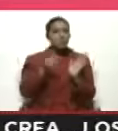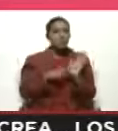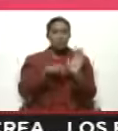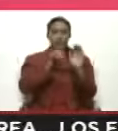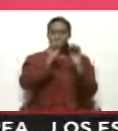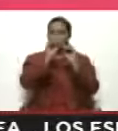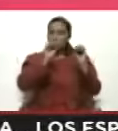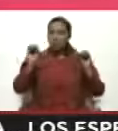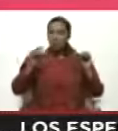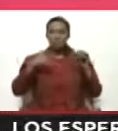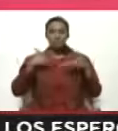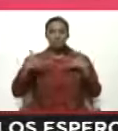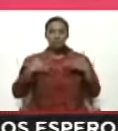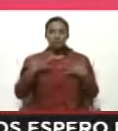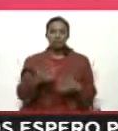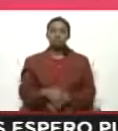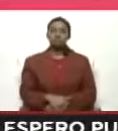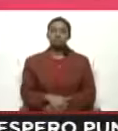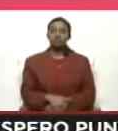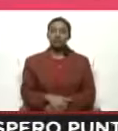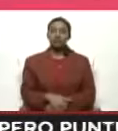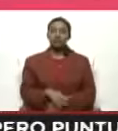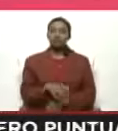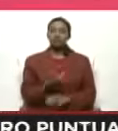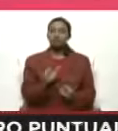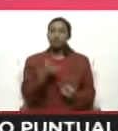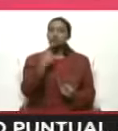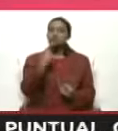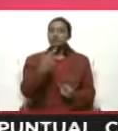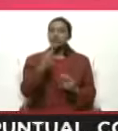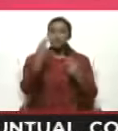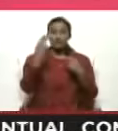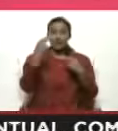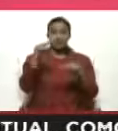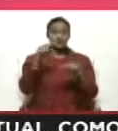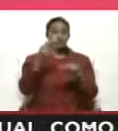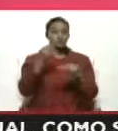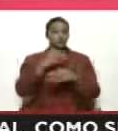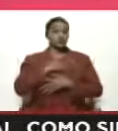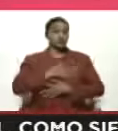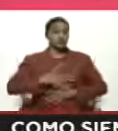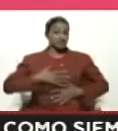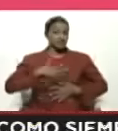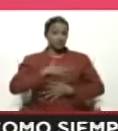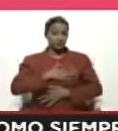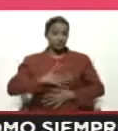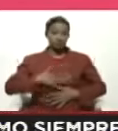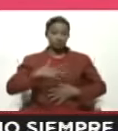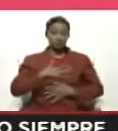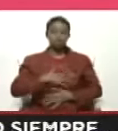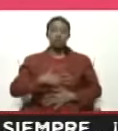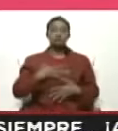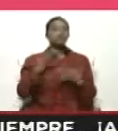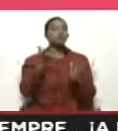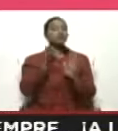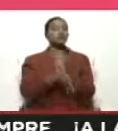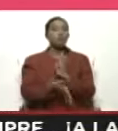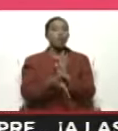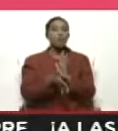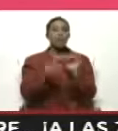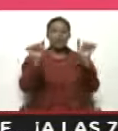que estamos en un nivel de altísima satisfacción con respecto al 1x10 que